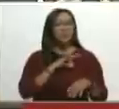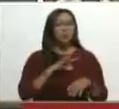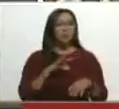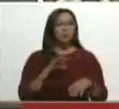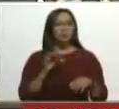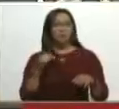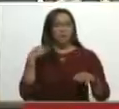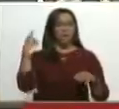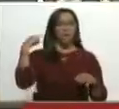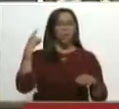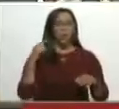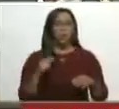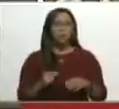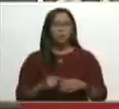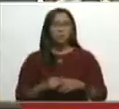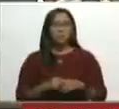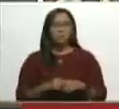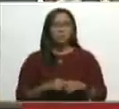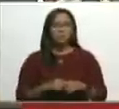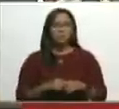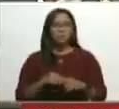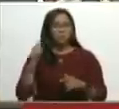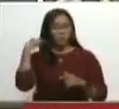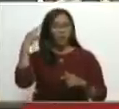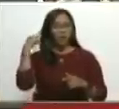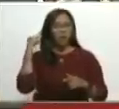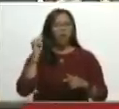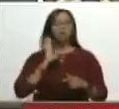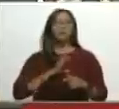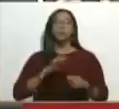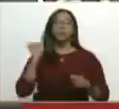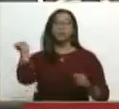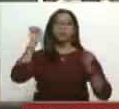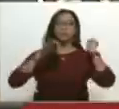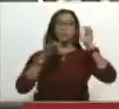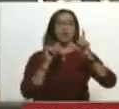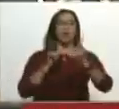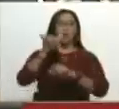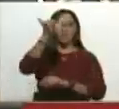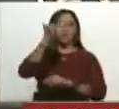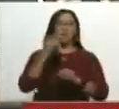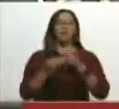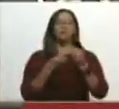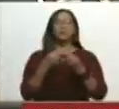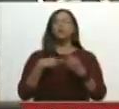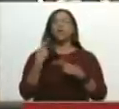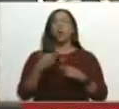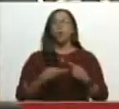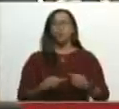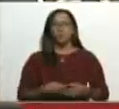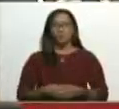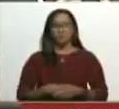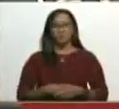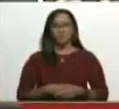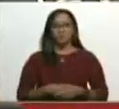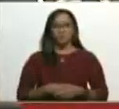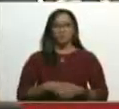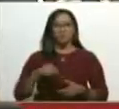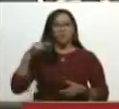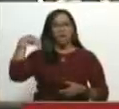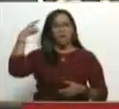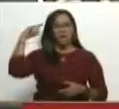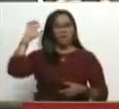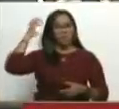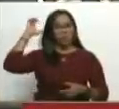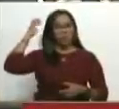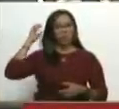loco. Si fuera loco, estuviera lanzándole piedra a los aviones y haciendo otras cosas. Se la da de loco.